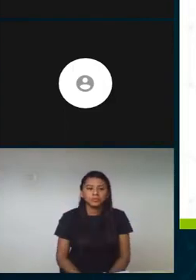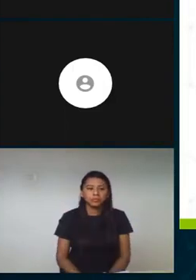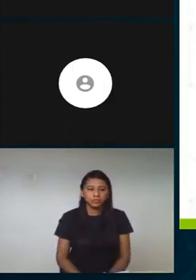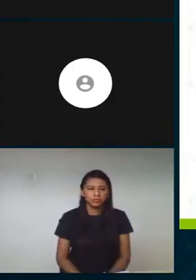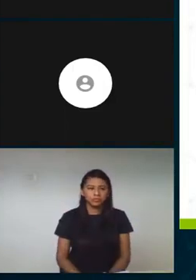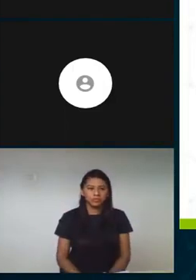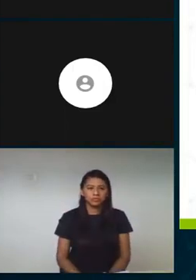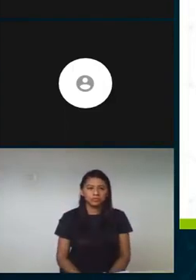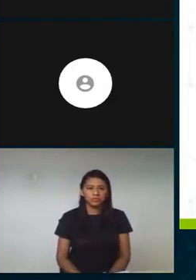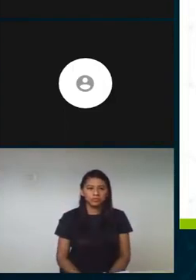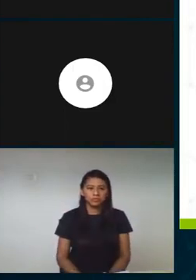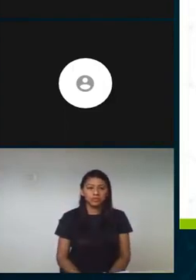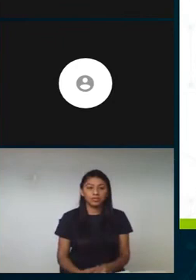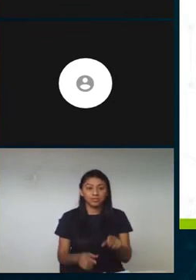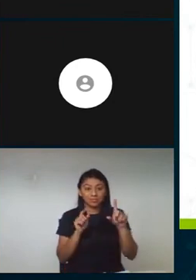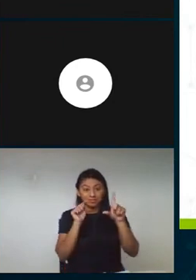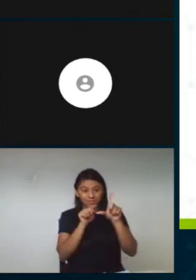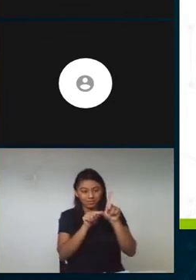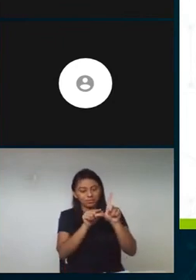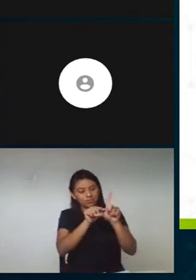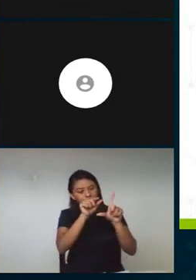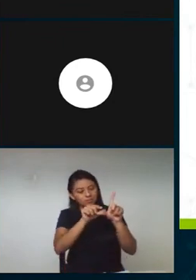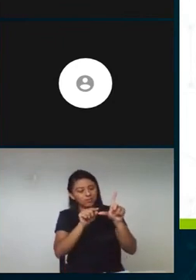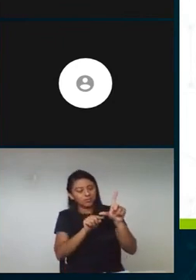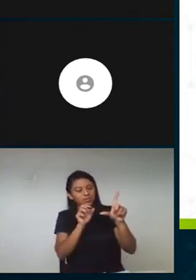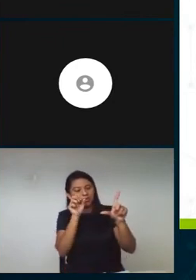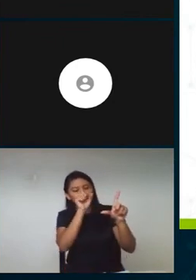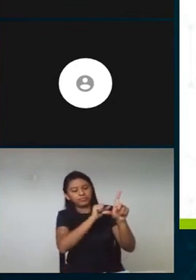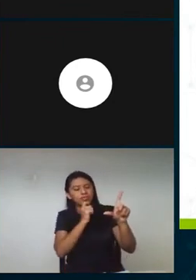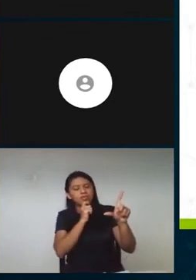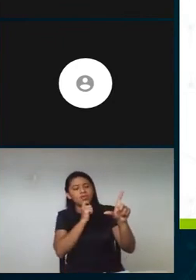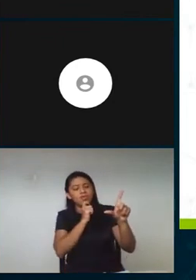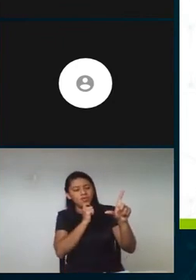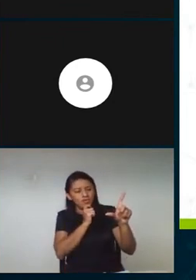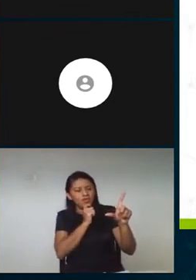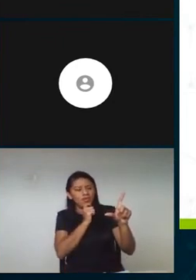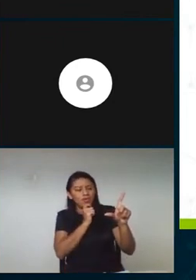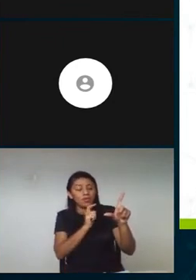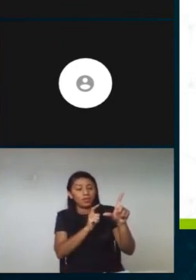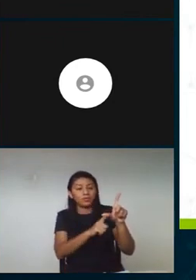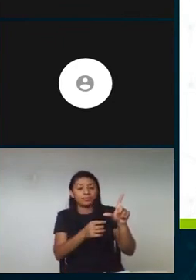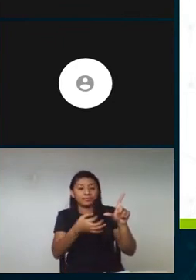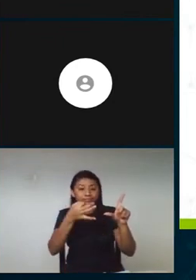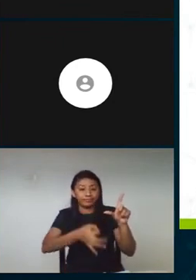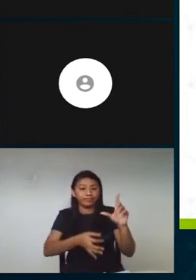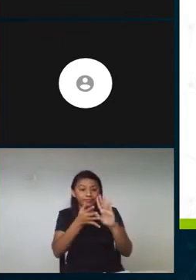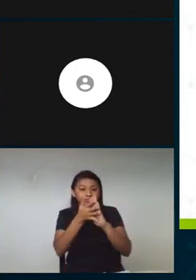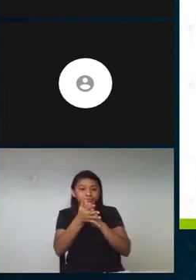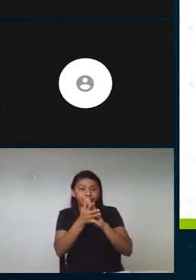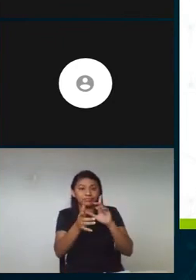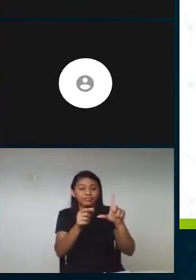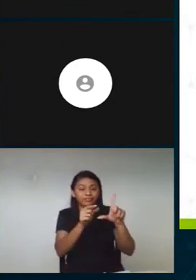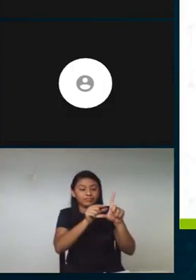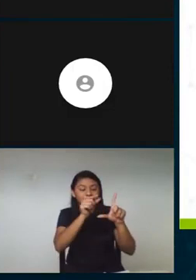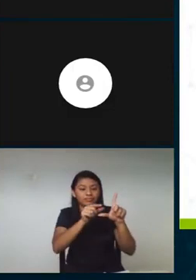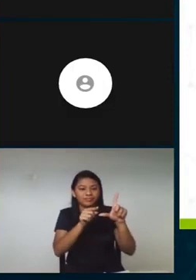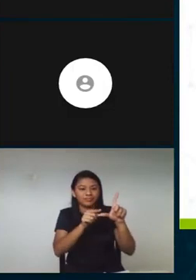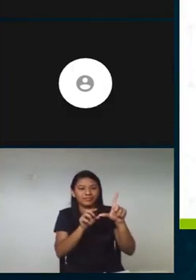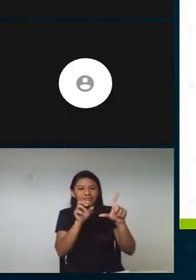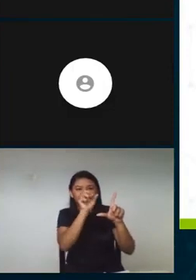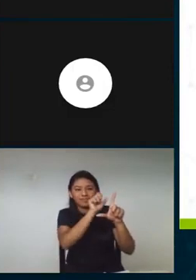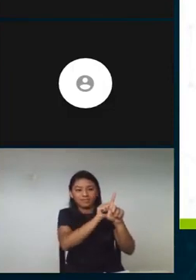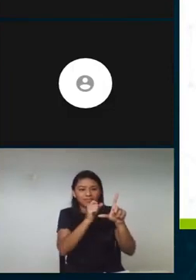¿Qué nos trajo esta información? Que se pudo evidenciar que en la actualidad las personas que más adquieren y habitan este tipo de viviendas son